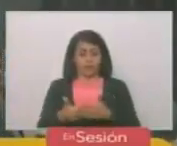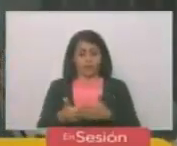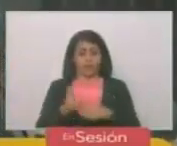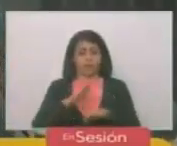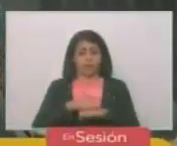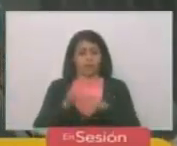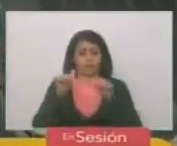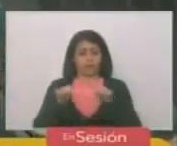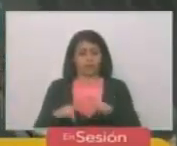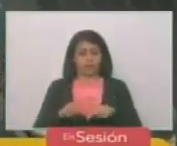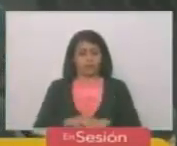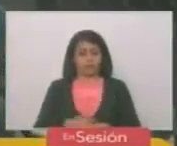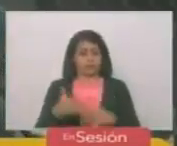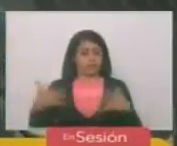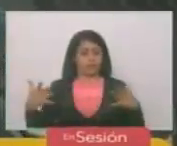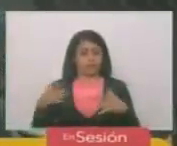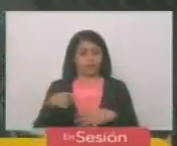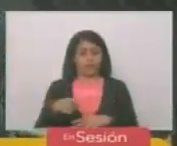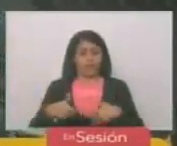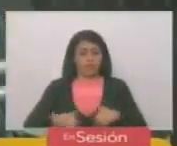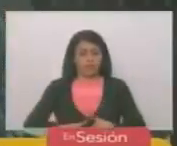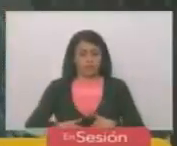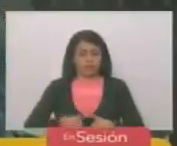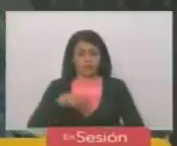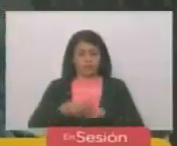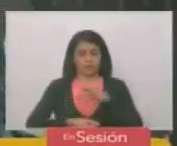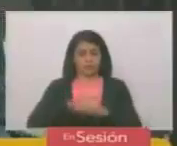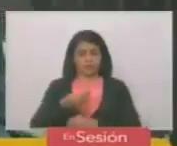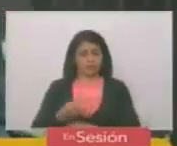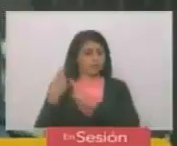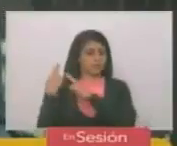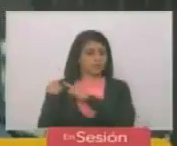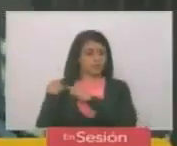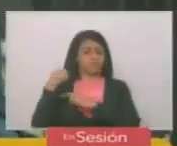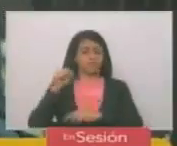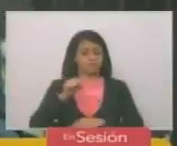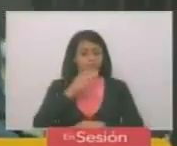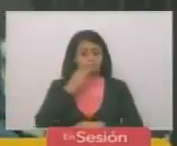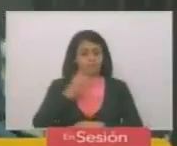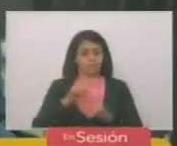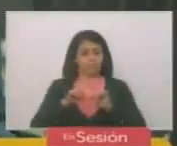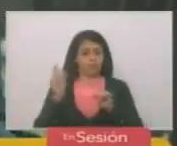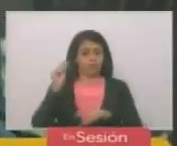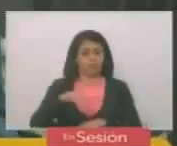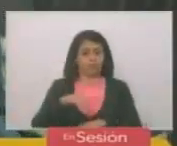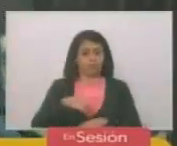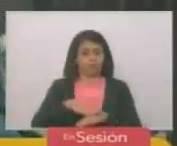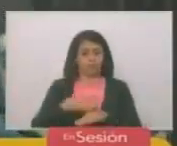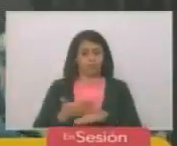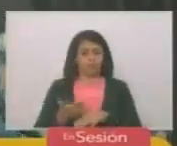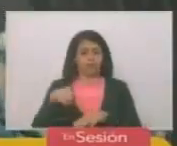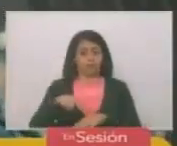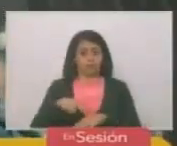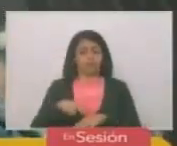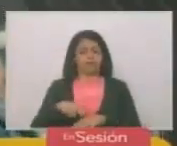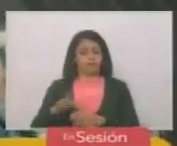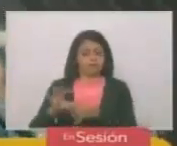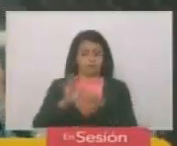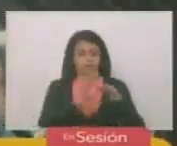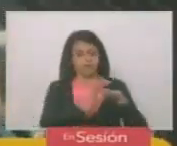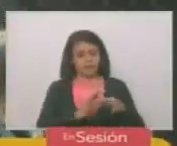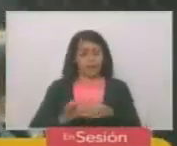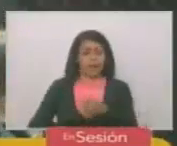ese enorme esfuerzo que hizo esta delegación, es cierto, pero sobre todo por la solidaridad y